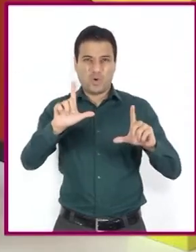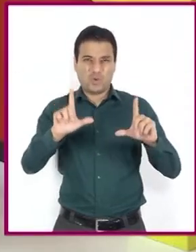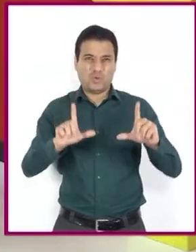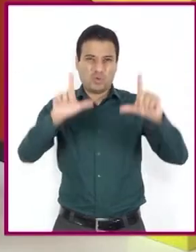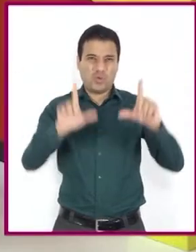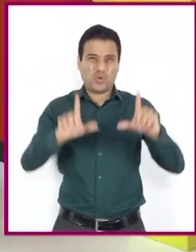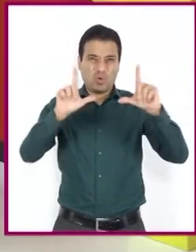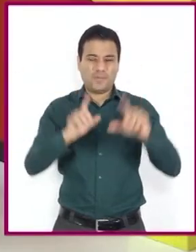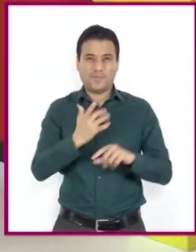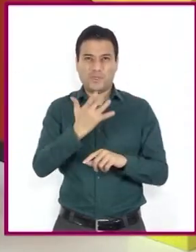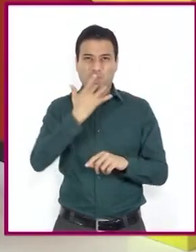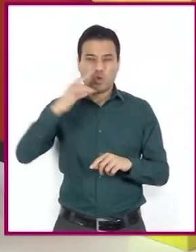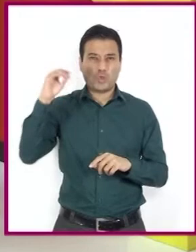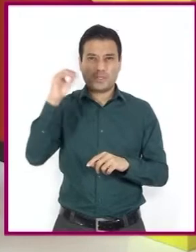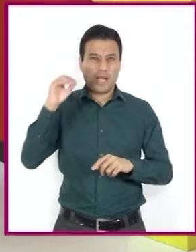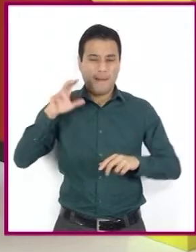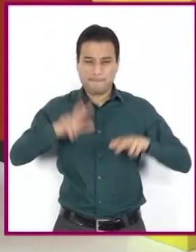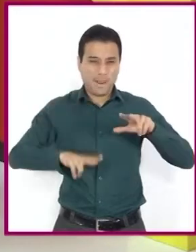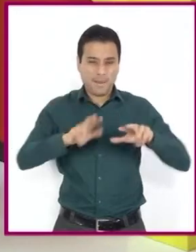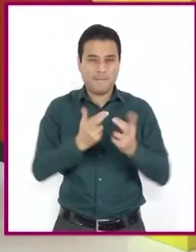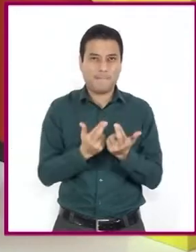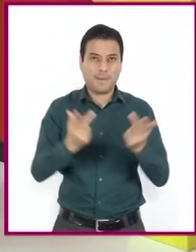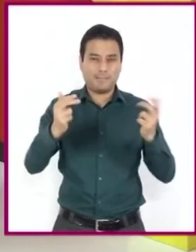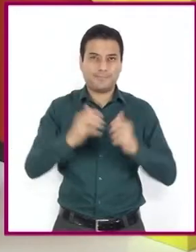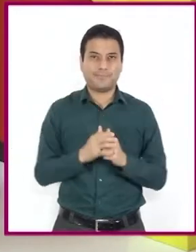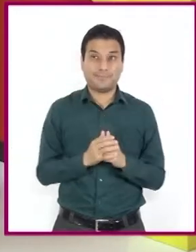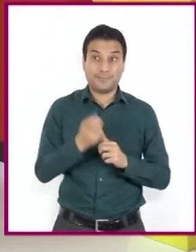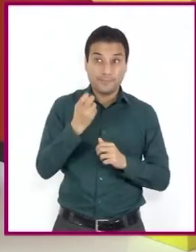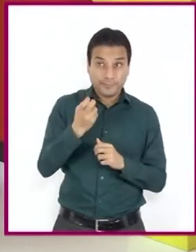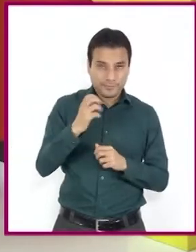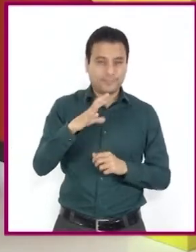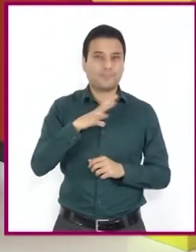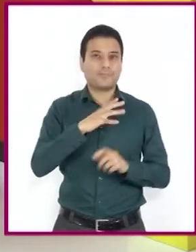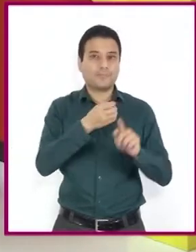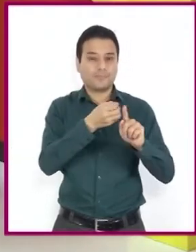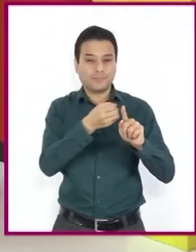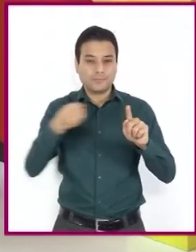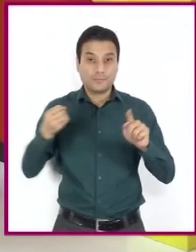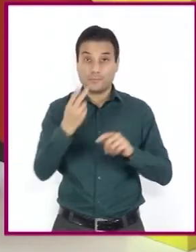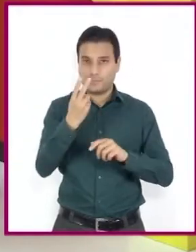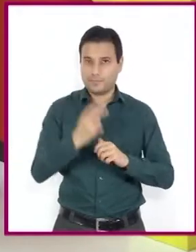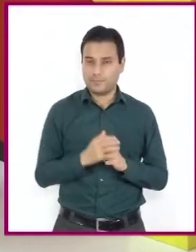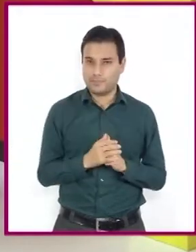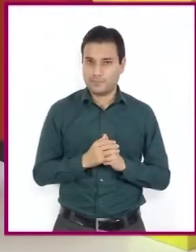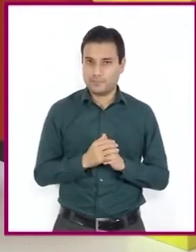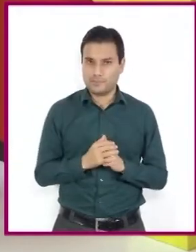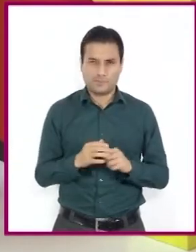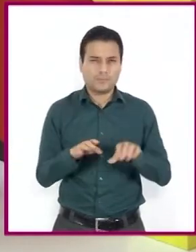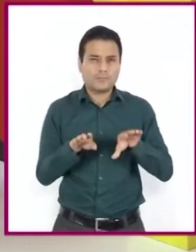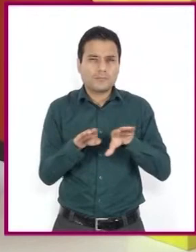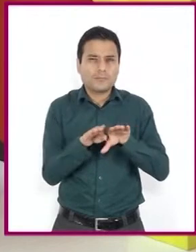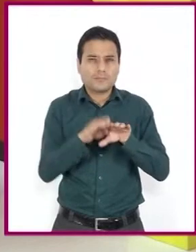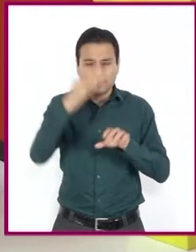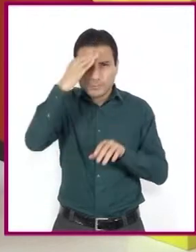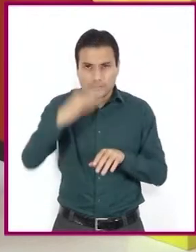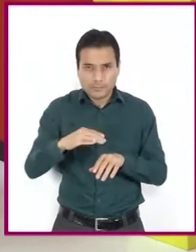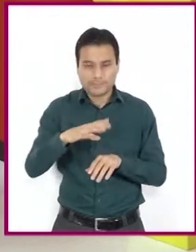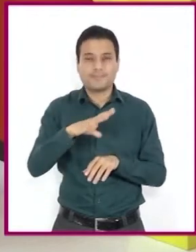Es una oración compuesta, pues tiene 2 oraciones y lo podemos comprobar porque tiene los